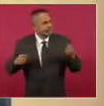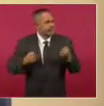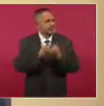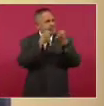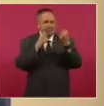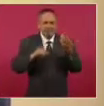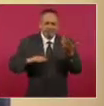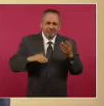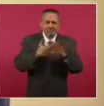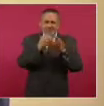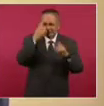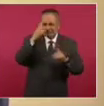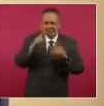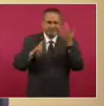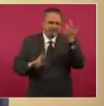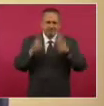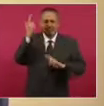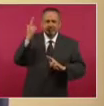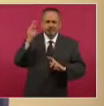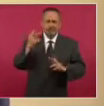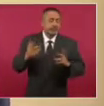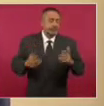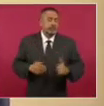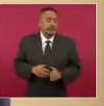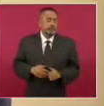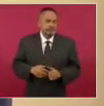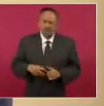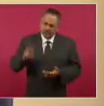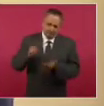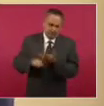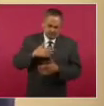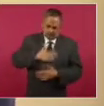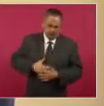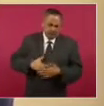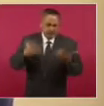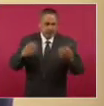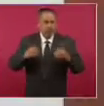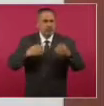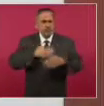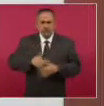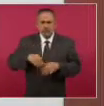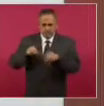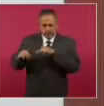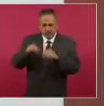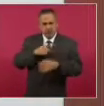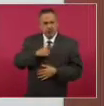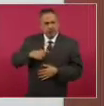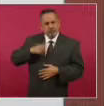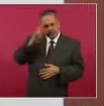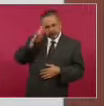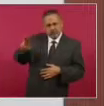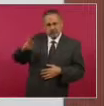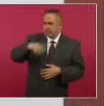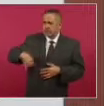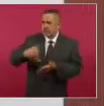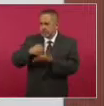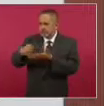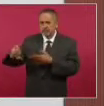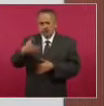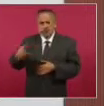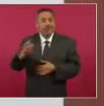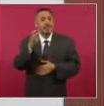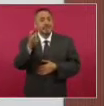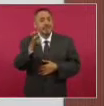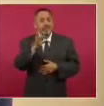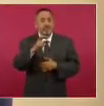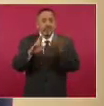revolución. Para hacer valer la justicia y en especial la justicia laboral y agraria, se hizo la